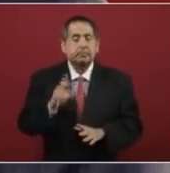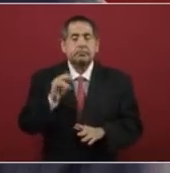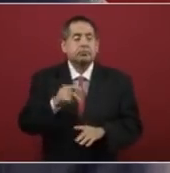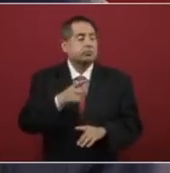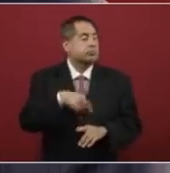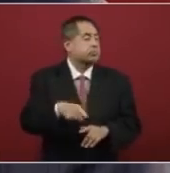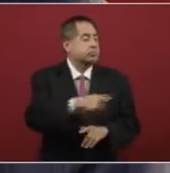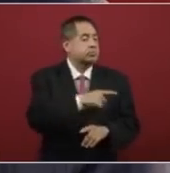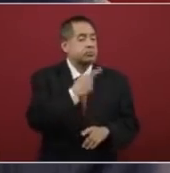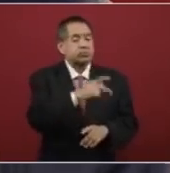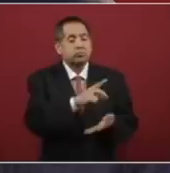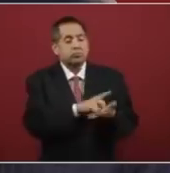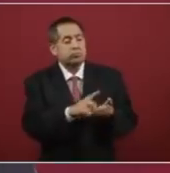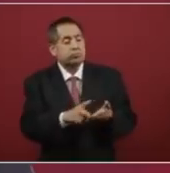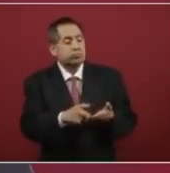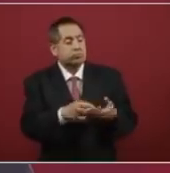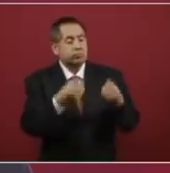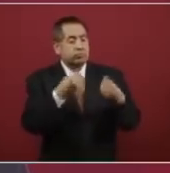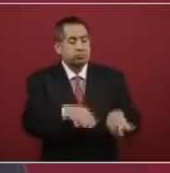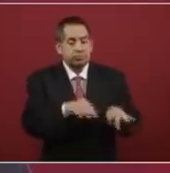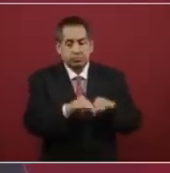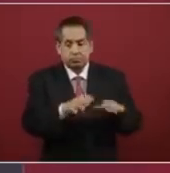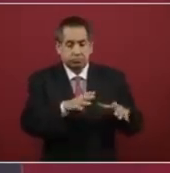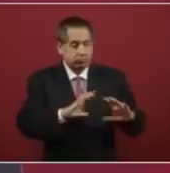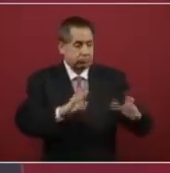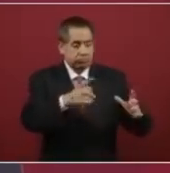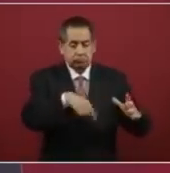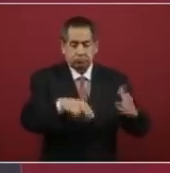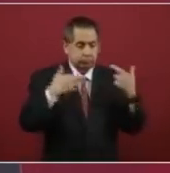afectar los derechos laborales del magisterio.